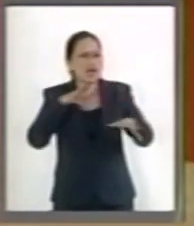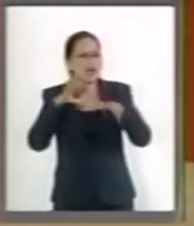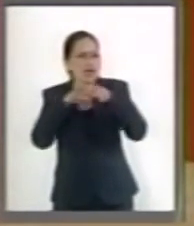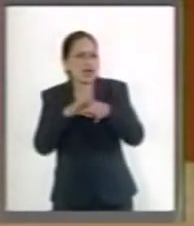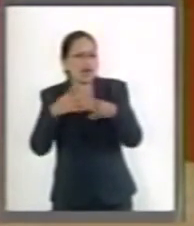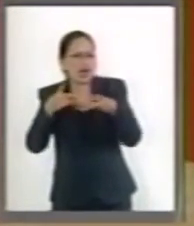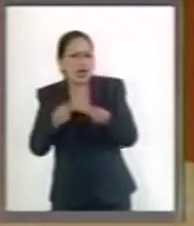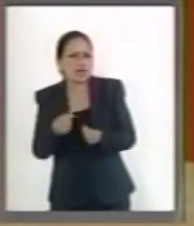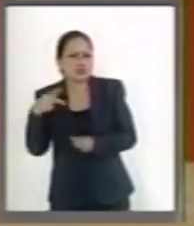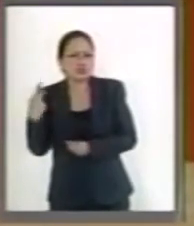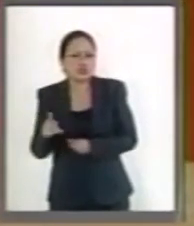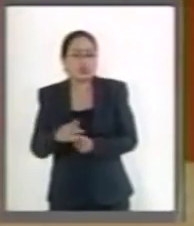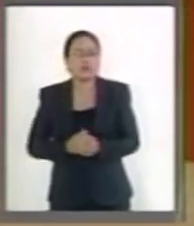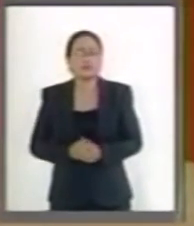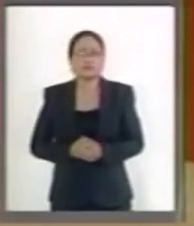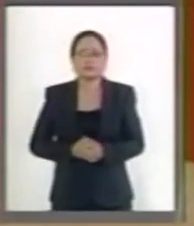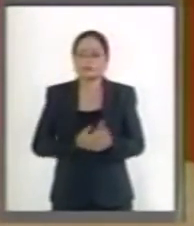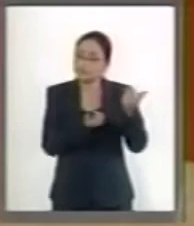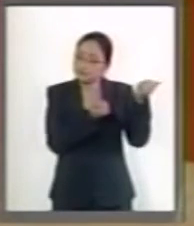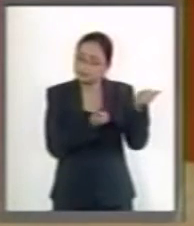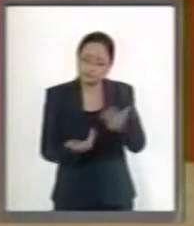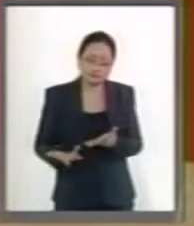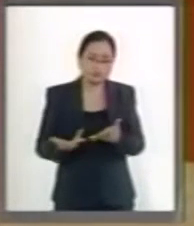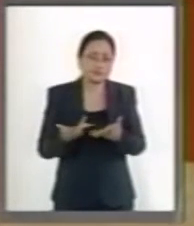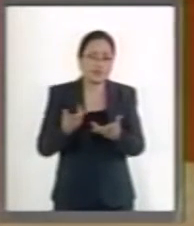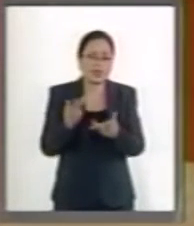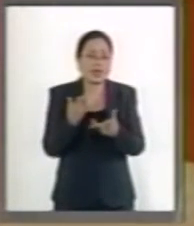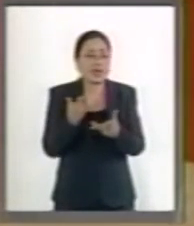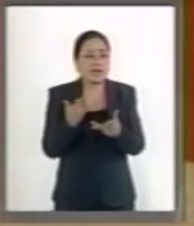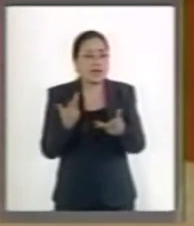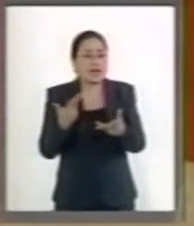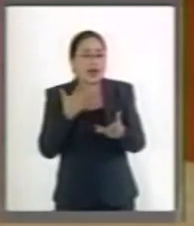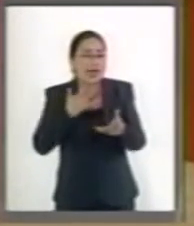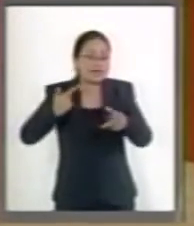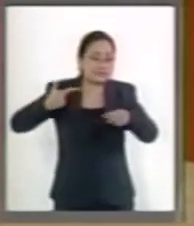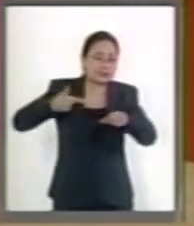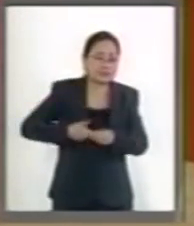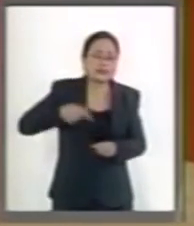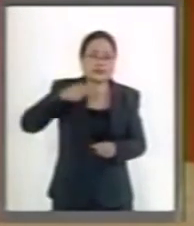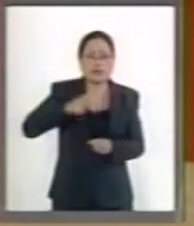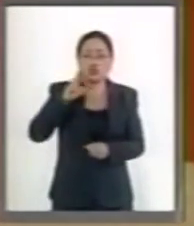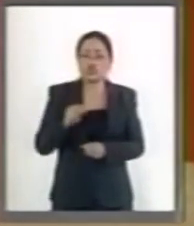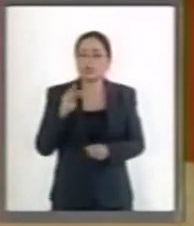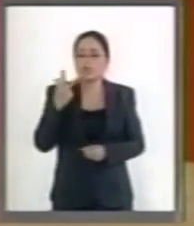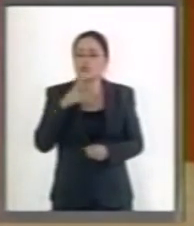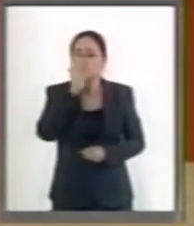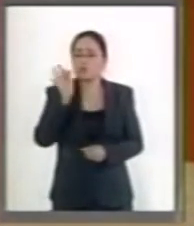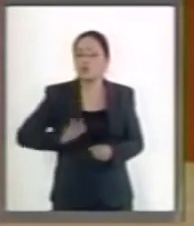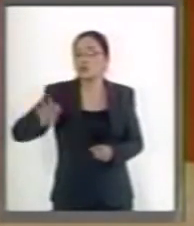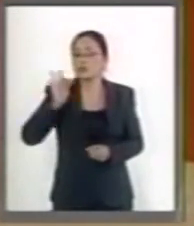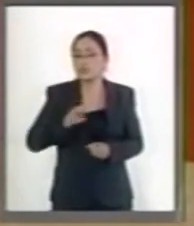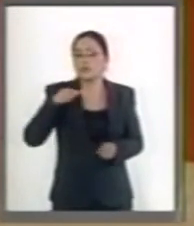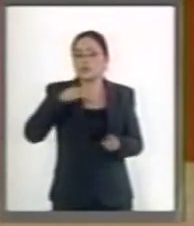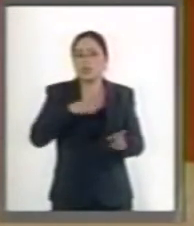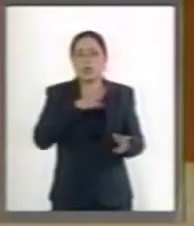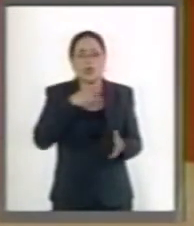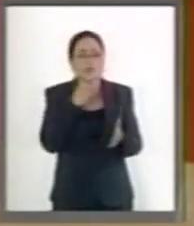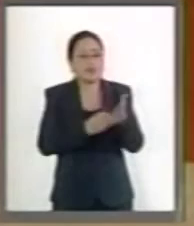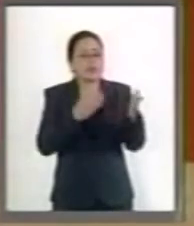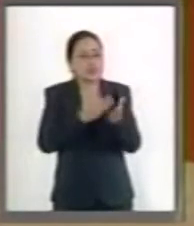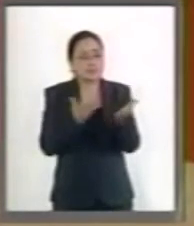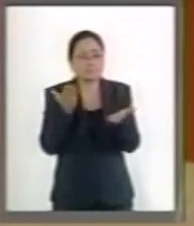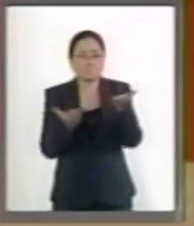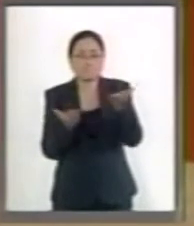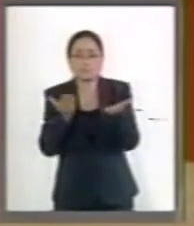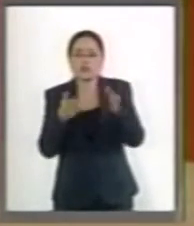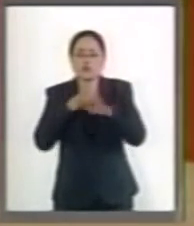corriente. La importación de gasolinas ya representa el 88% del déficit de la balanza